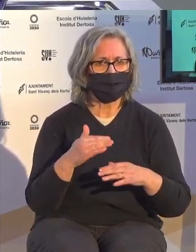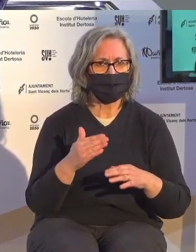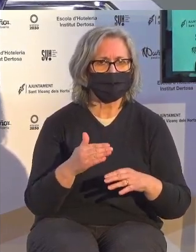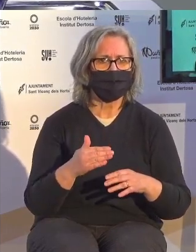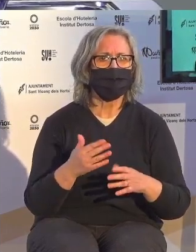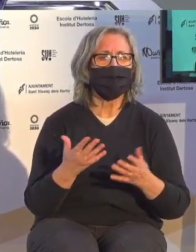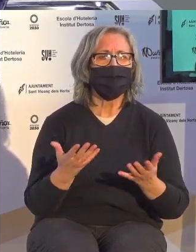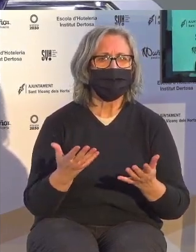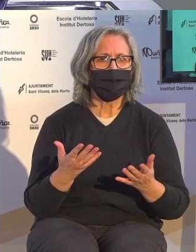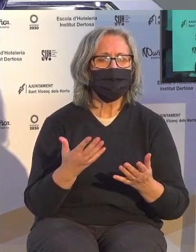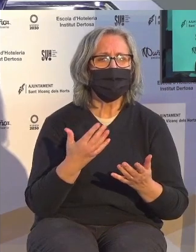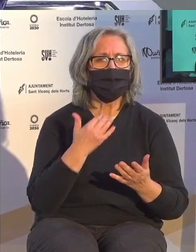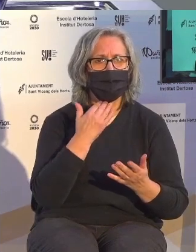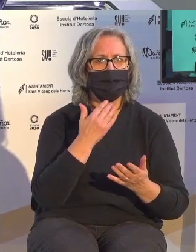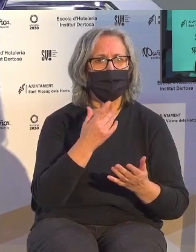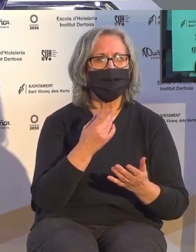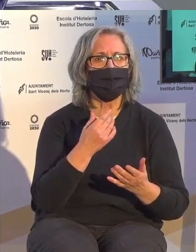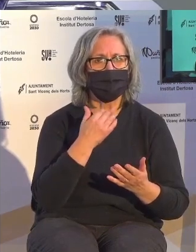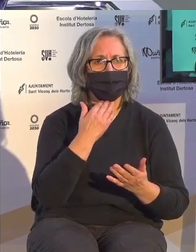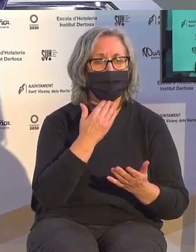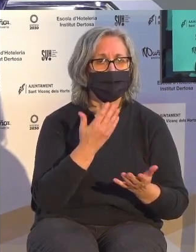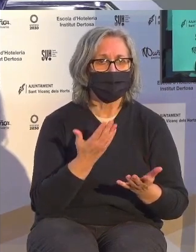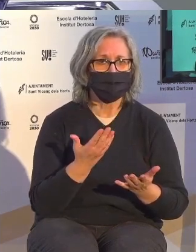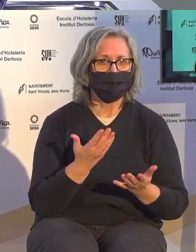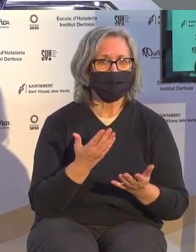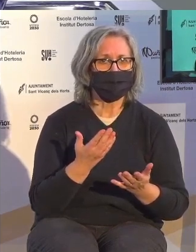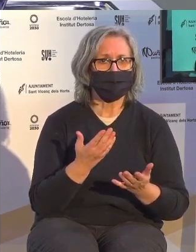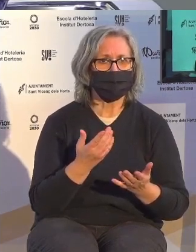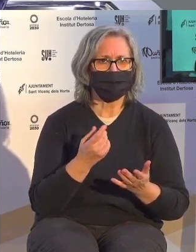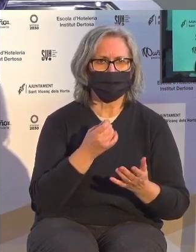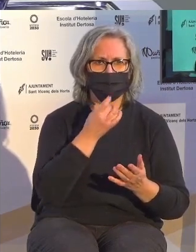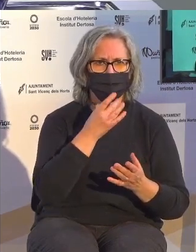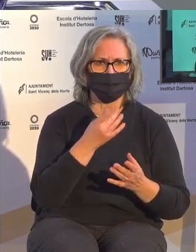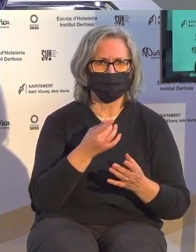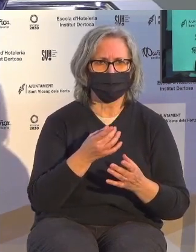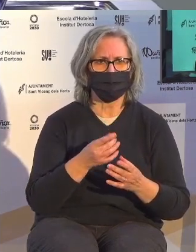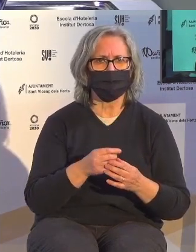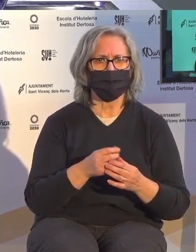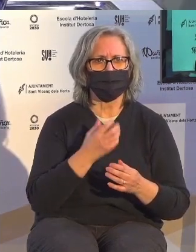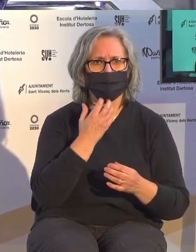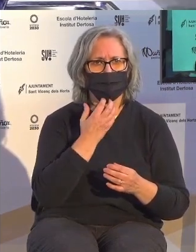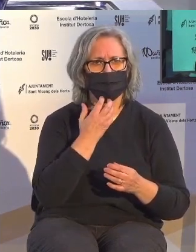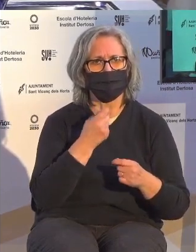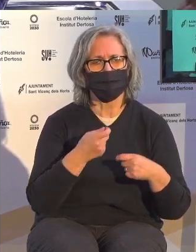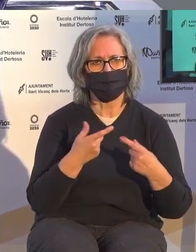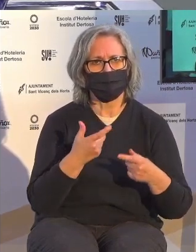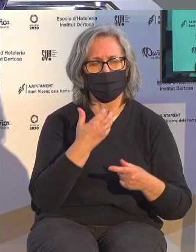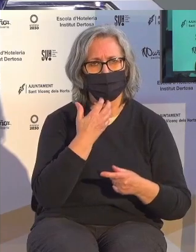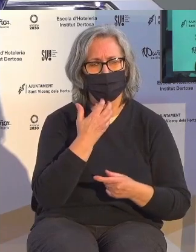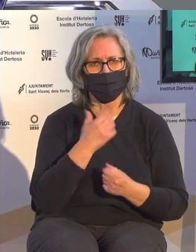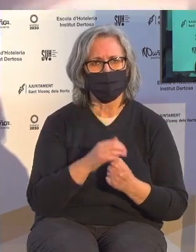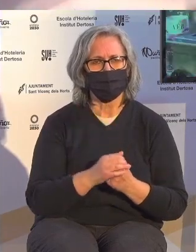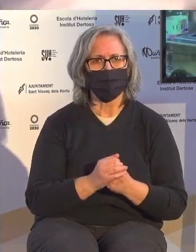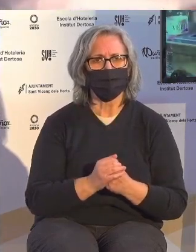para la mayoría de las personas va a parecer que está un poquito loco también por qué